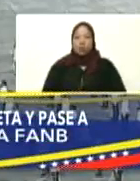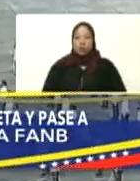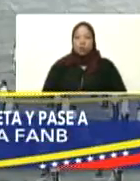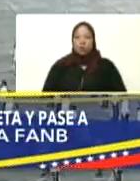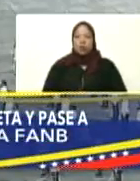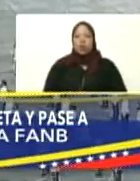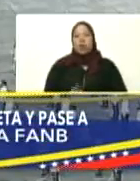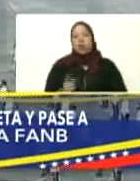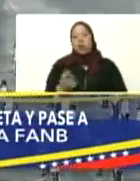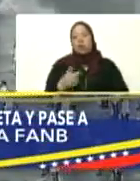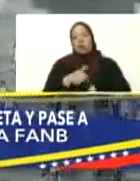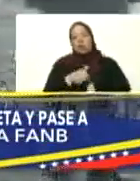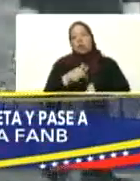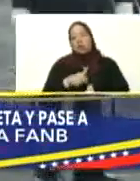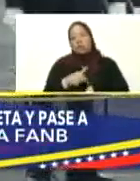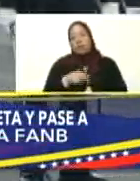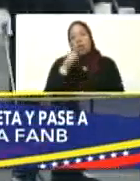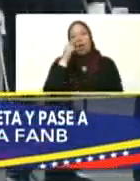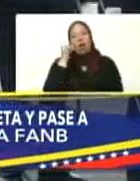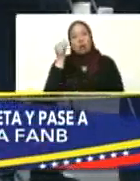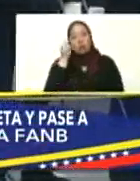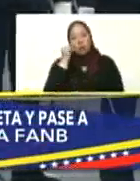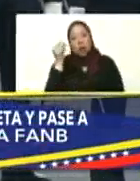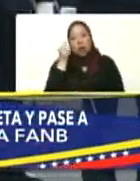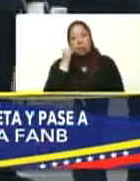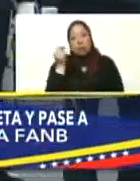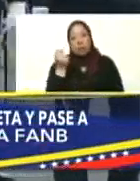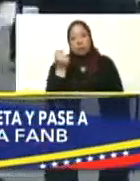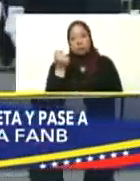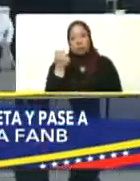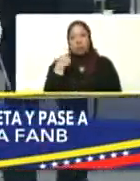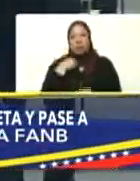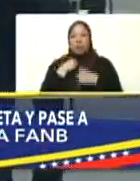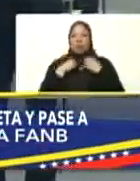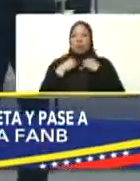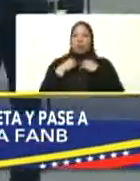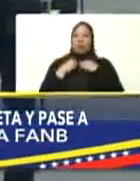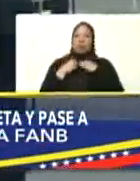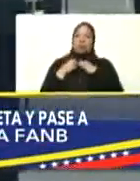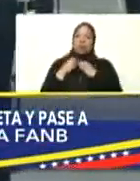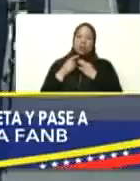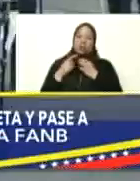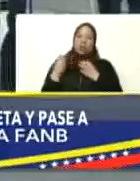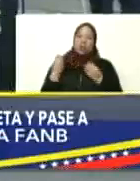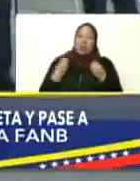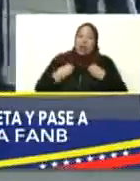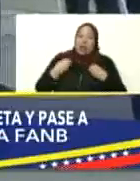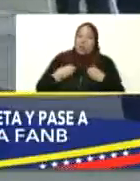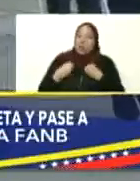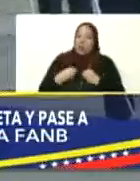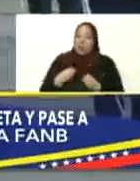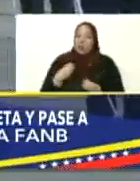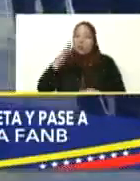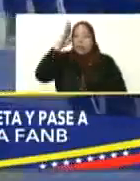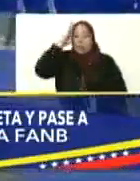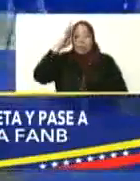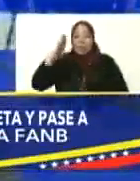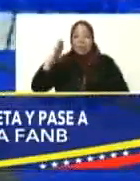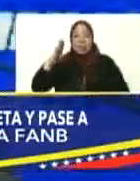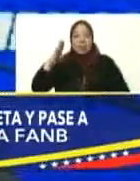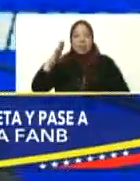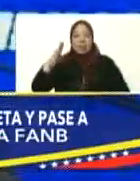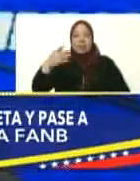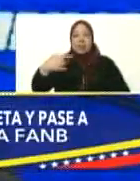Solo quiero tiempo para acostumbrarme, pues la vida militar no es fácil, ni fácil